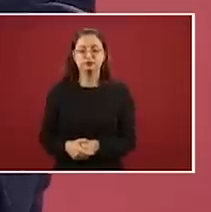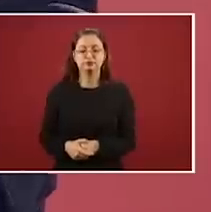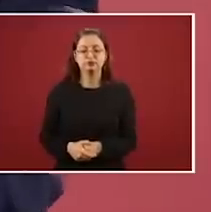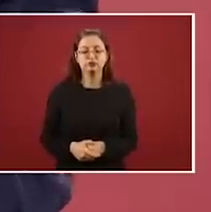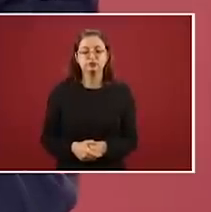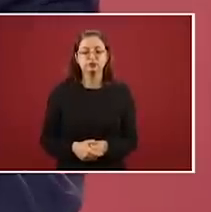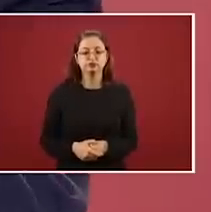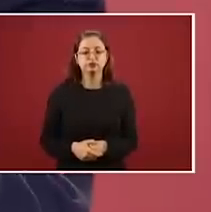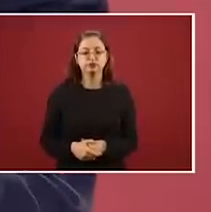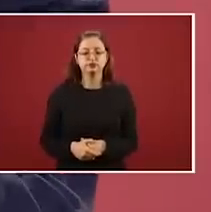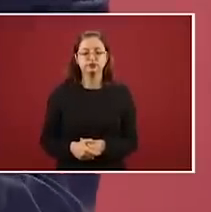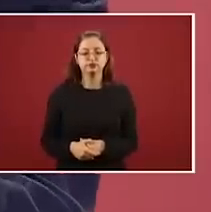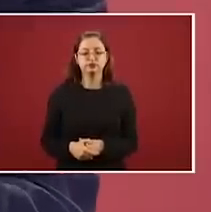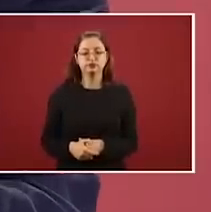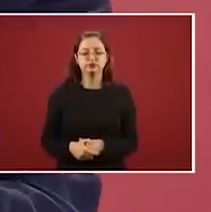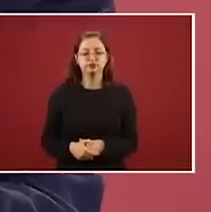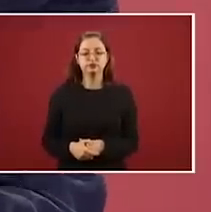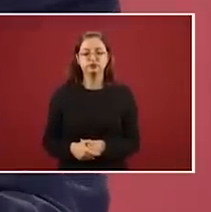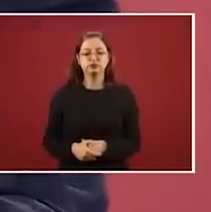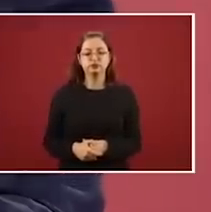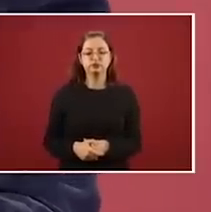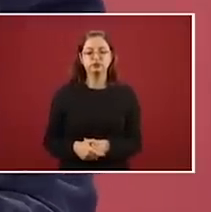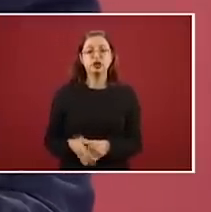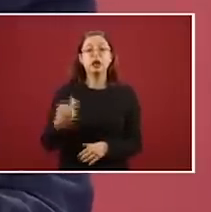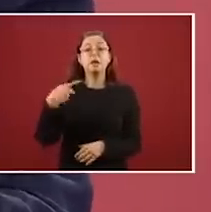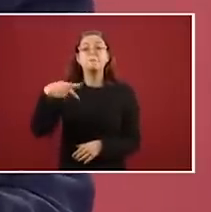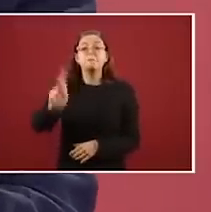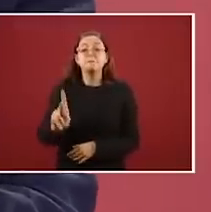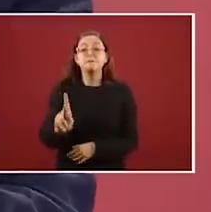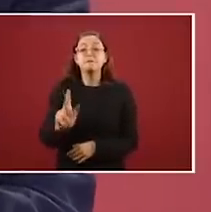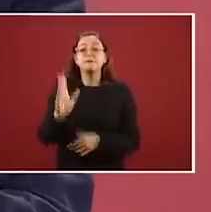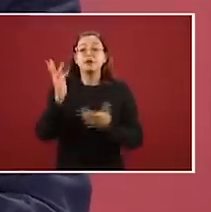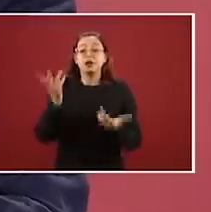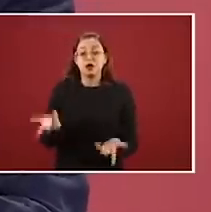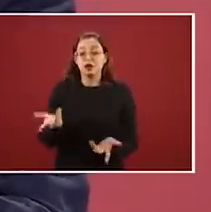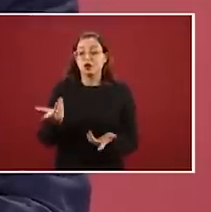dispersamos solo en programas de bienestar